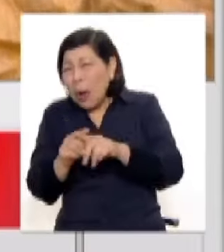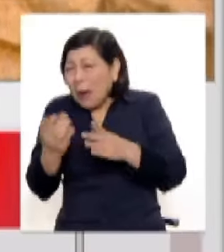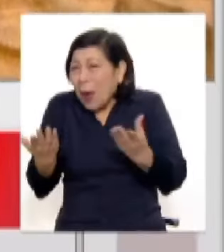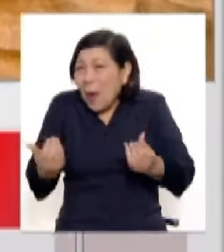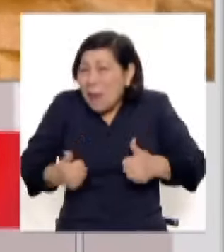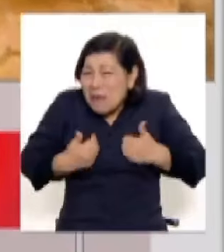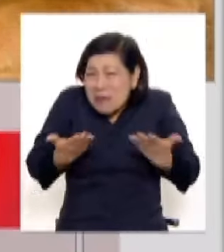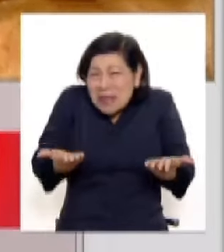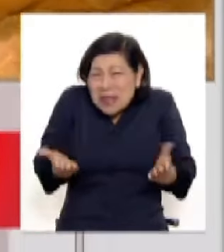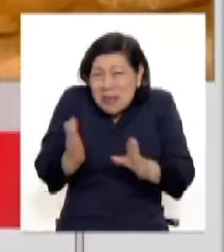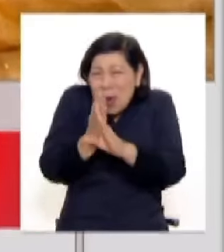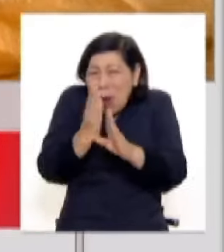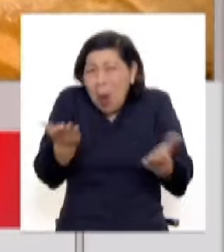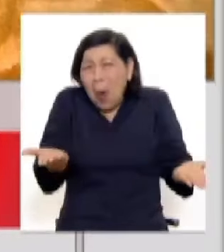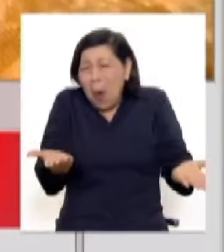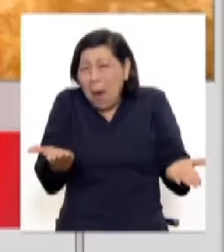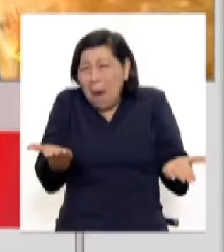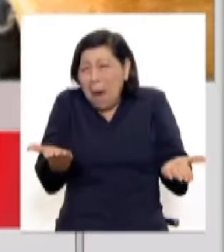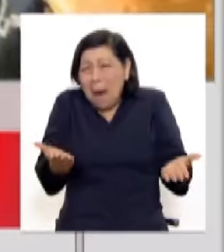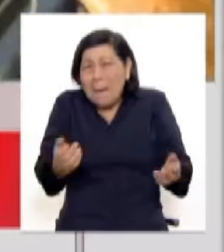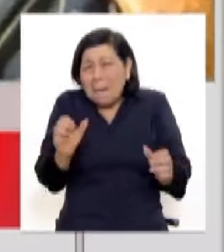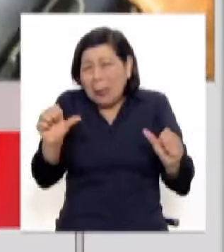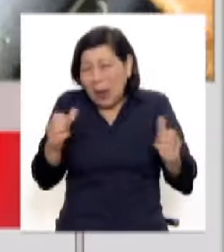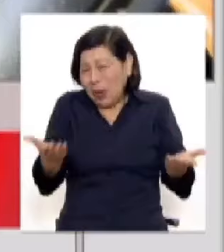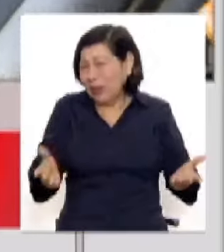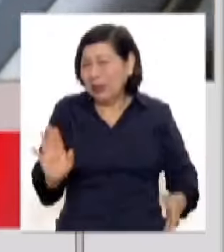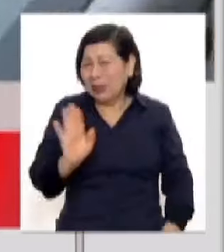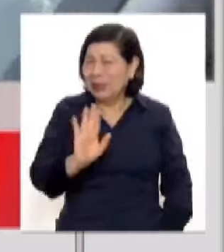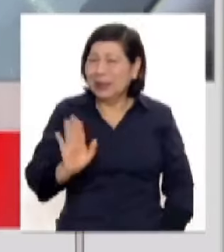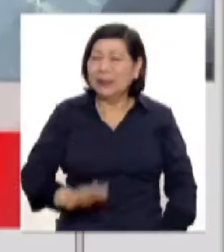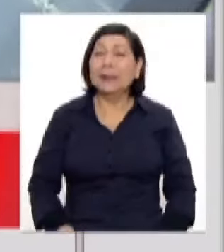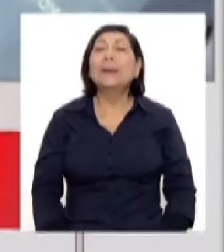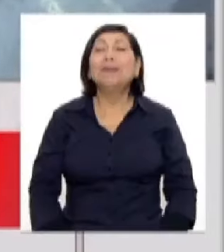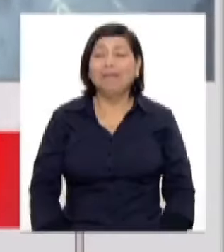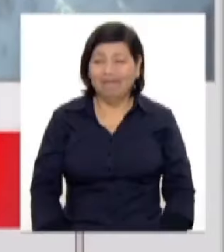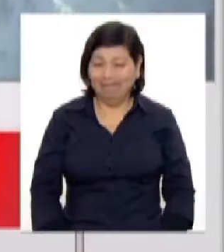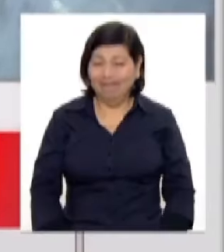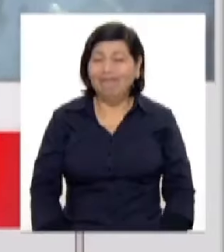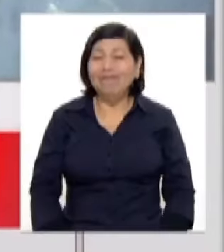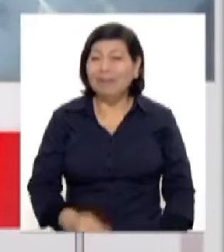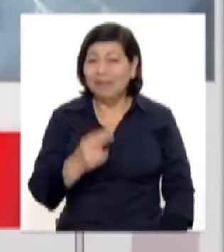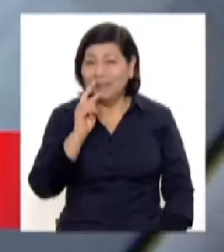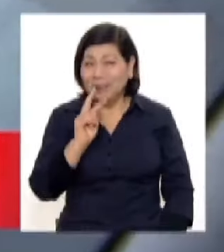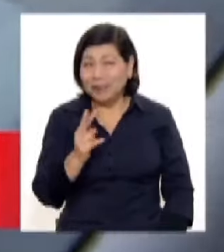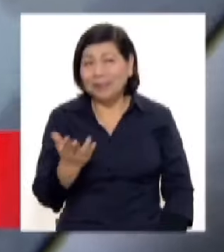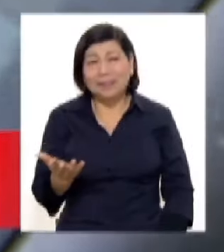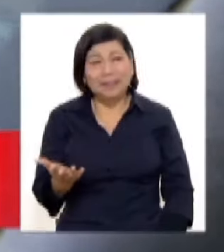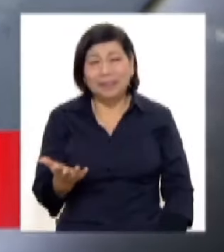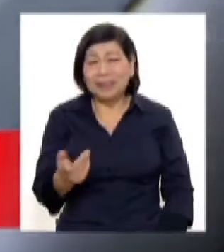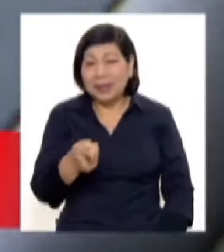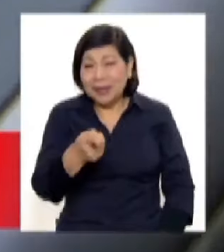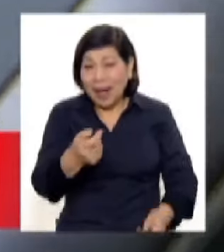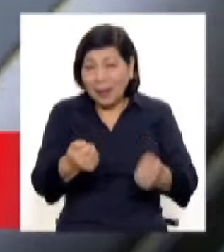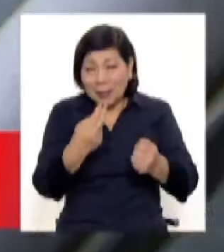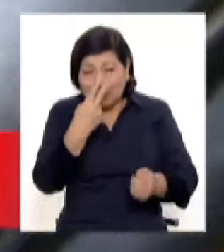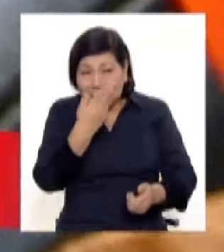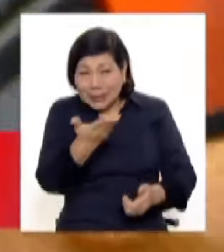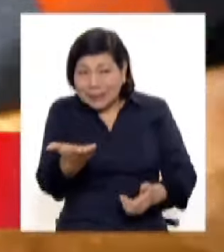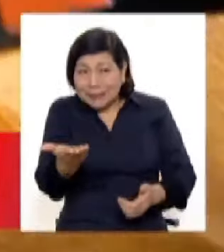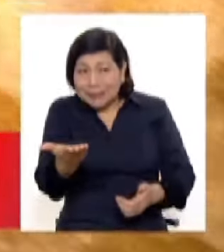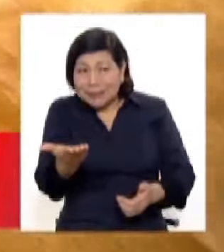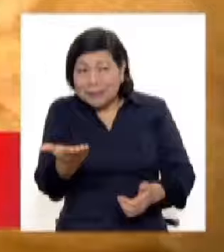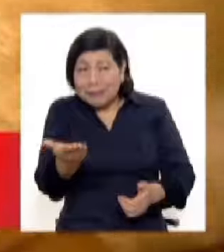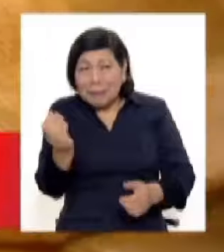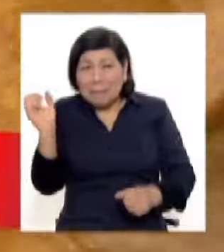vecinos esperando las peores cosas. Correcto, muy bien, compañeras. Como vemos en imágenes, por ejemplo, este vehículo, ¿no?, también ha